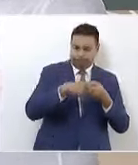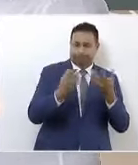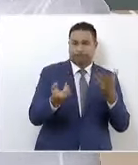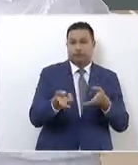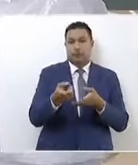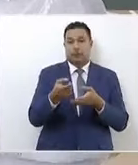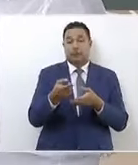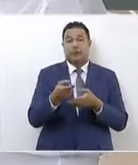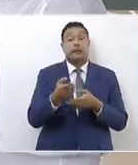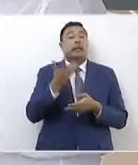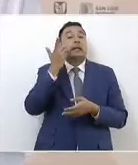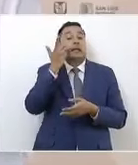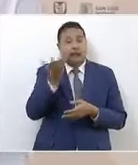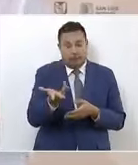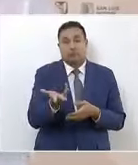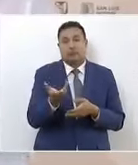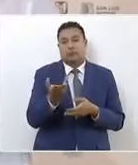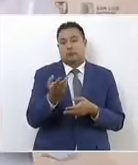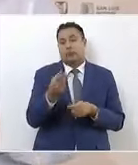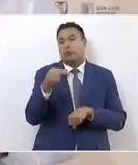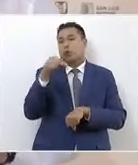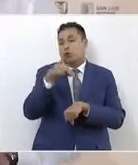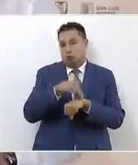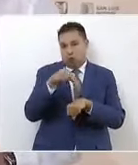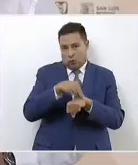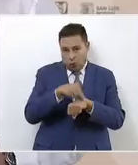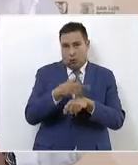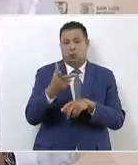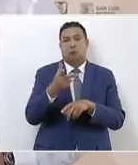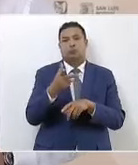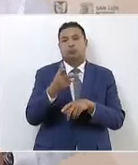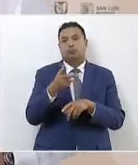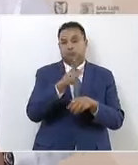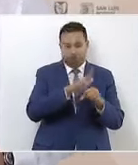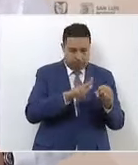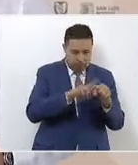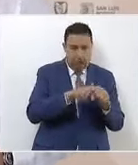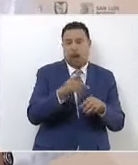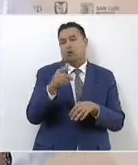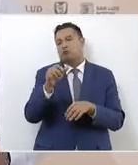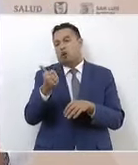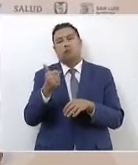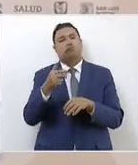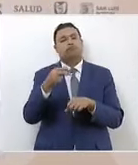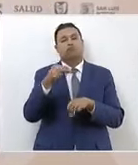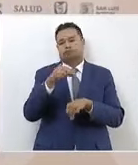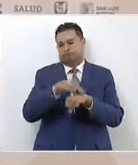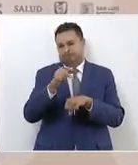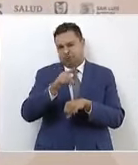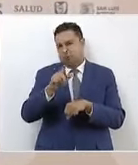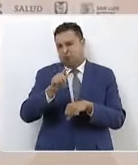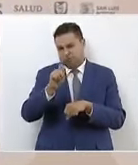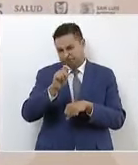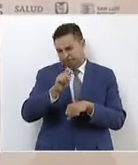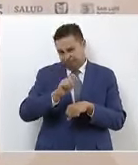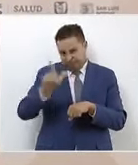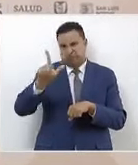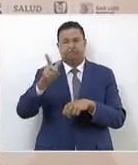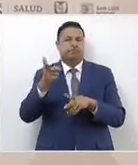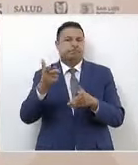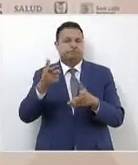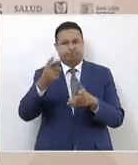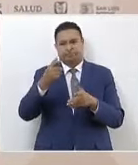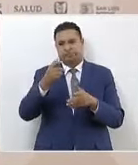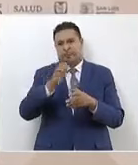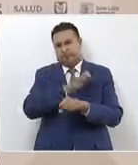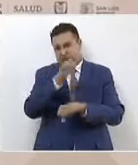es tener médicos generales y especialistas en todo el sistema IMSS-Bienestar,